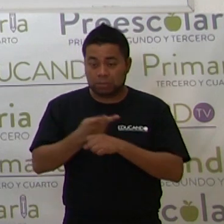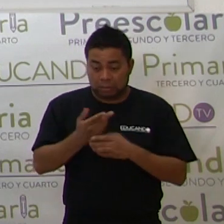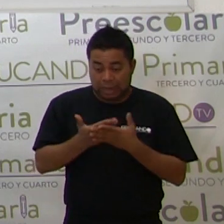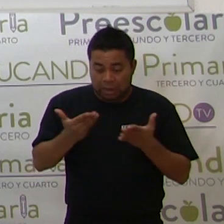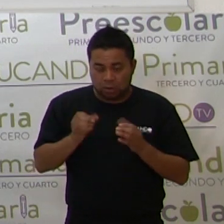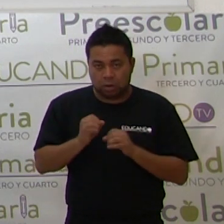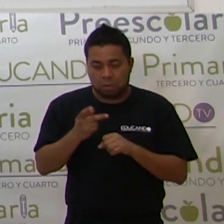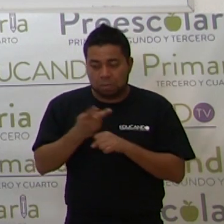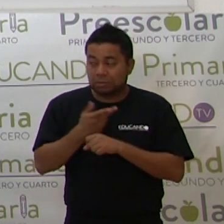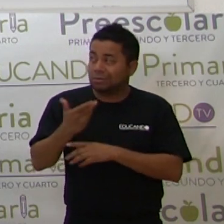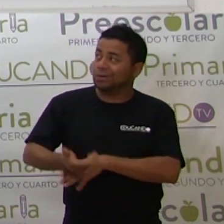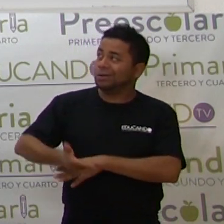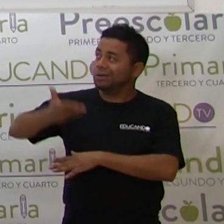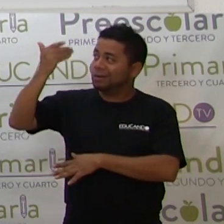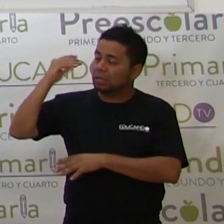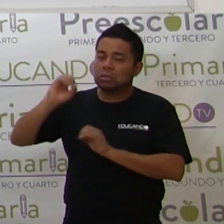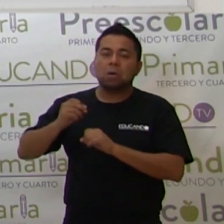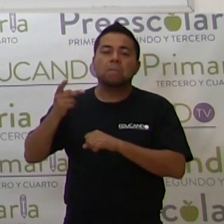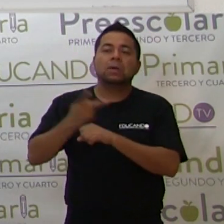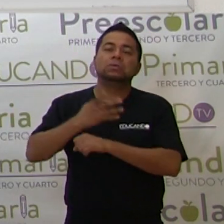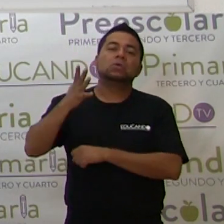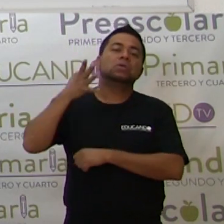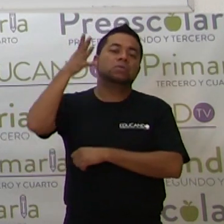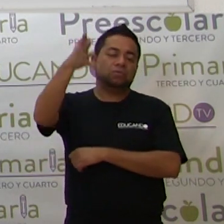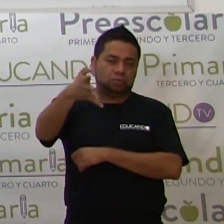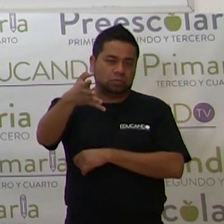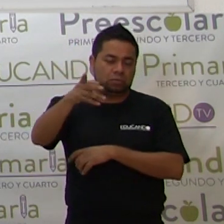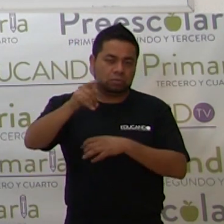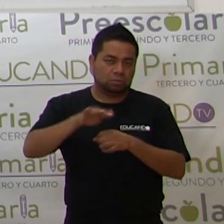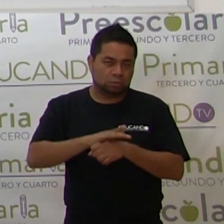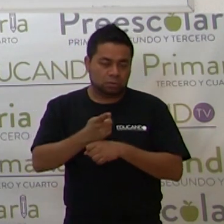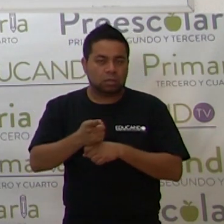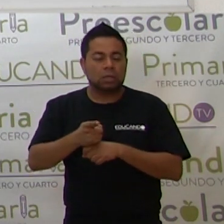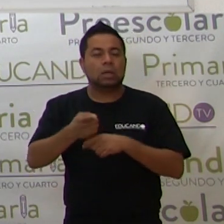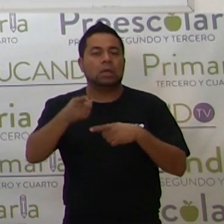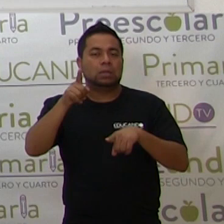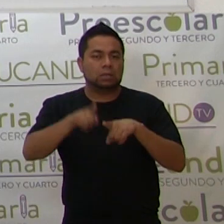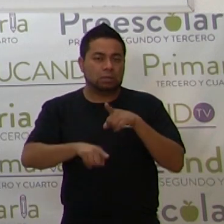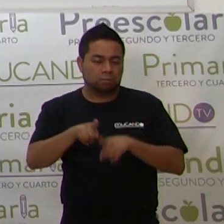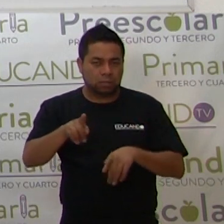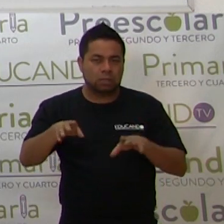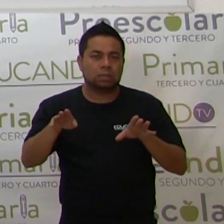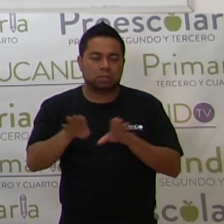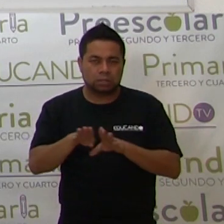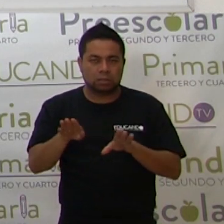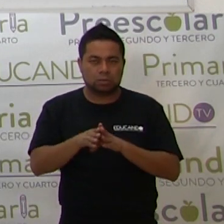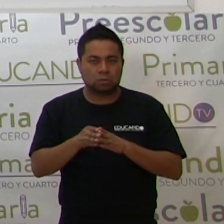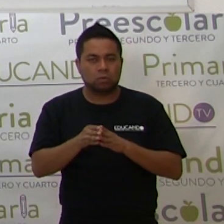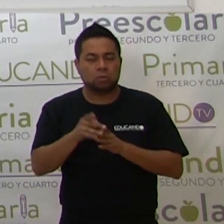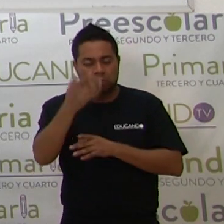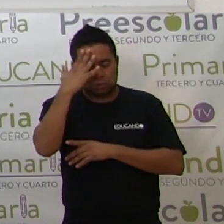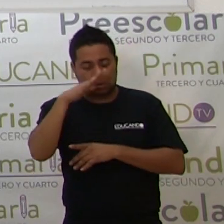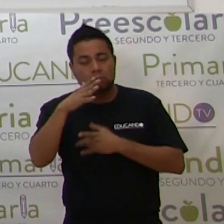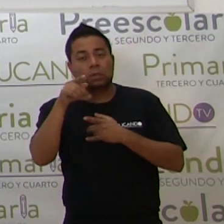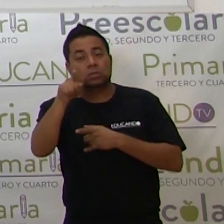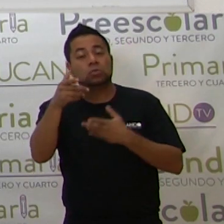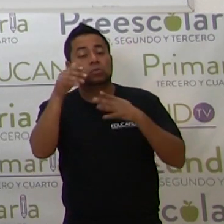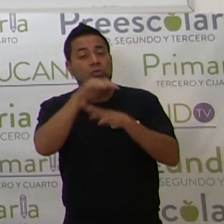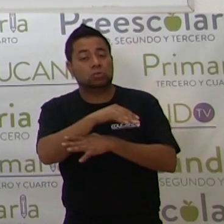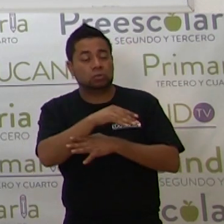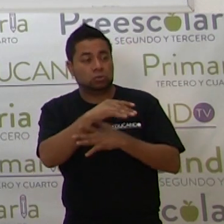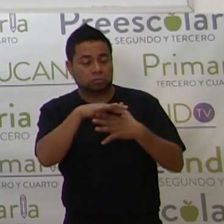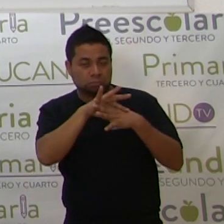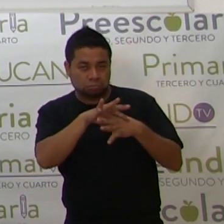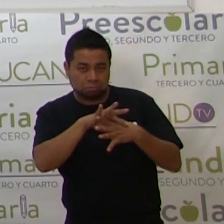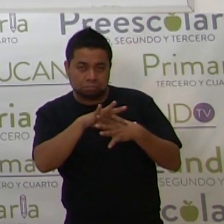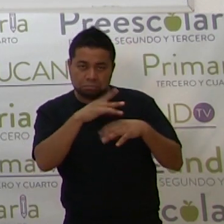el pasado y en el futuro, porque a partir de la noción que tengas de los hechos, vas a poder